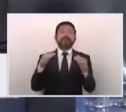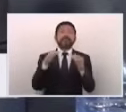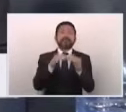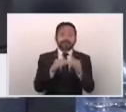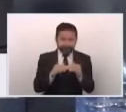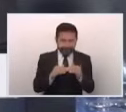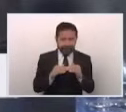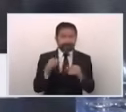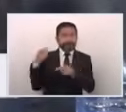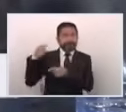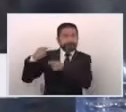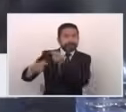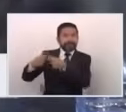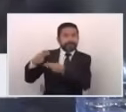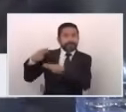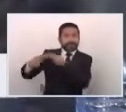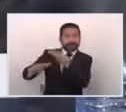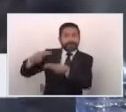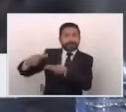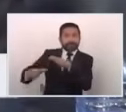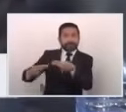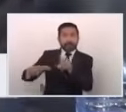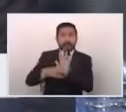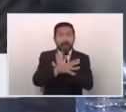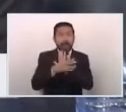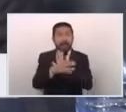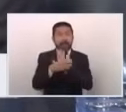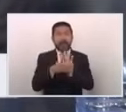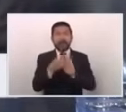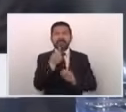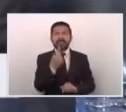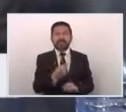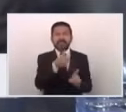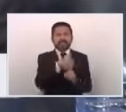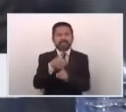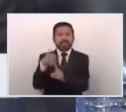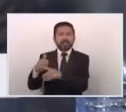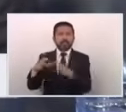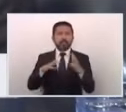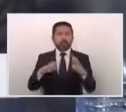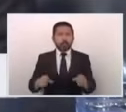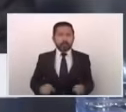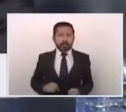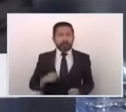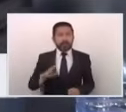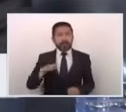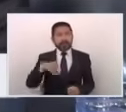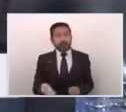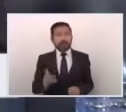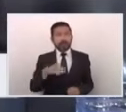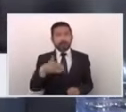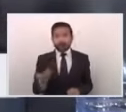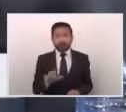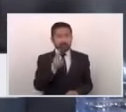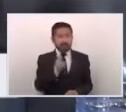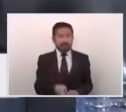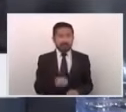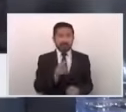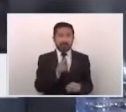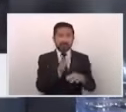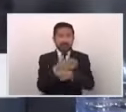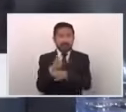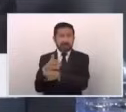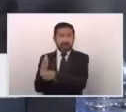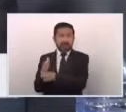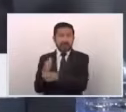fue heredado y calcado por cada uno de los gobiernos que venían siempre del mismo partido, pero